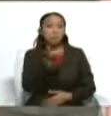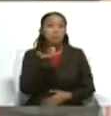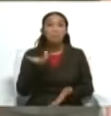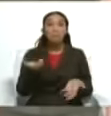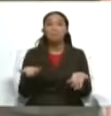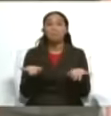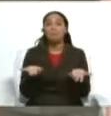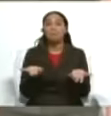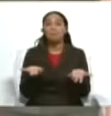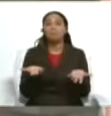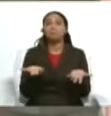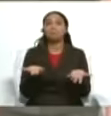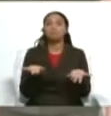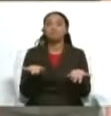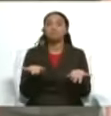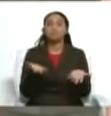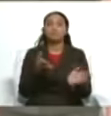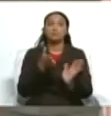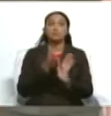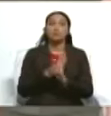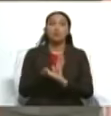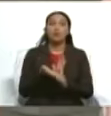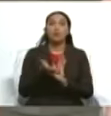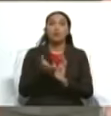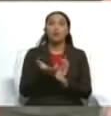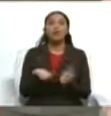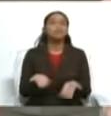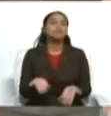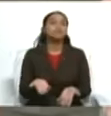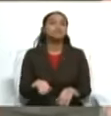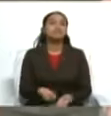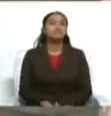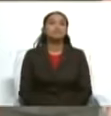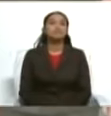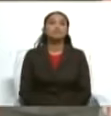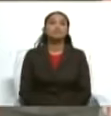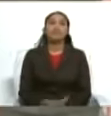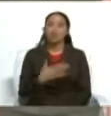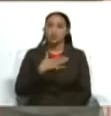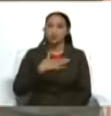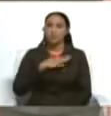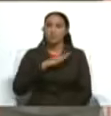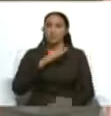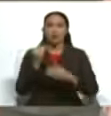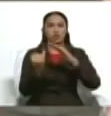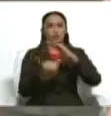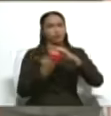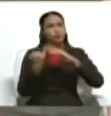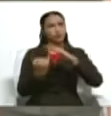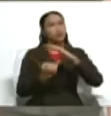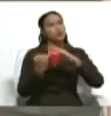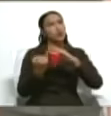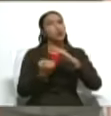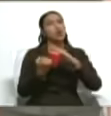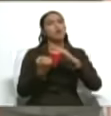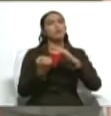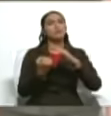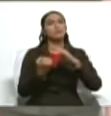rasgos prominentes que dibujan a nuestra institución desde lo más hondo, desde lo más